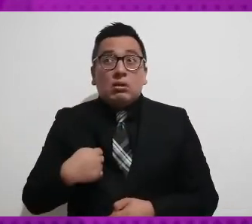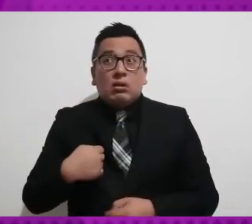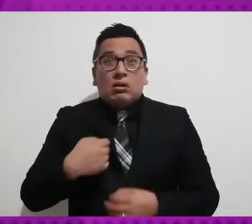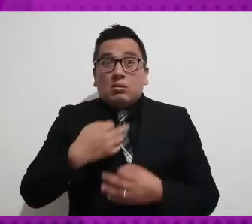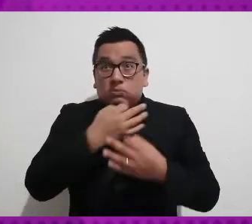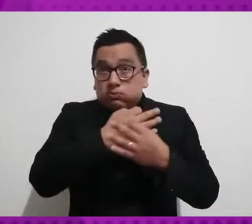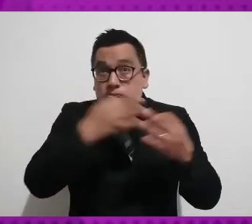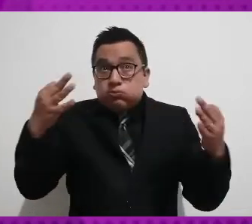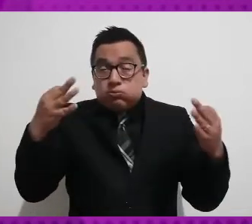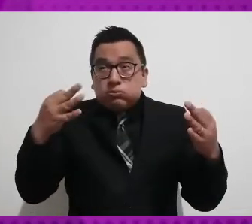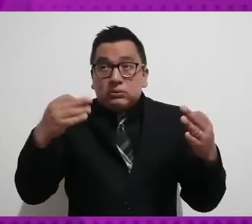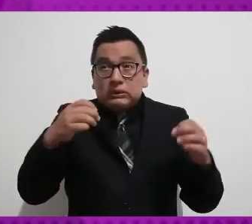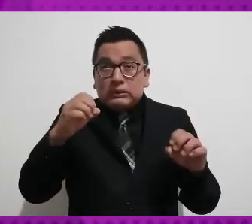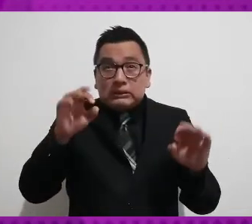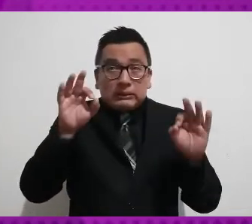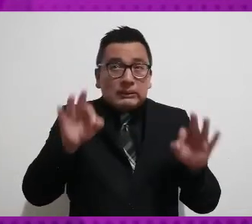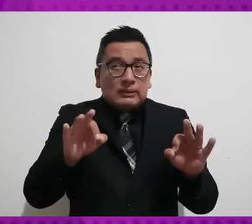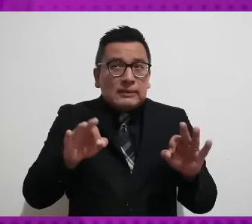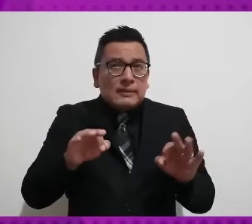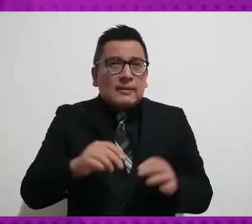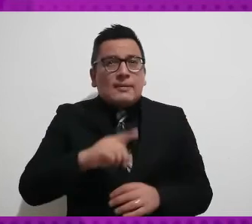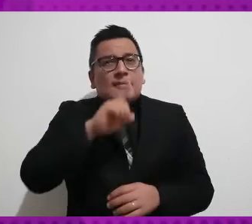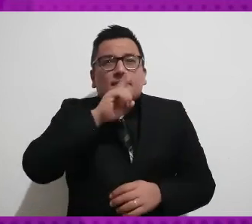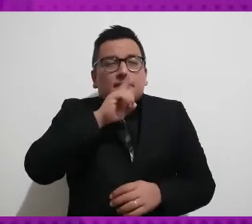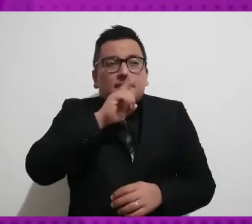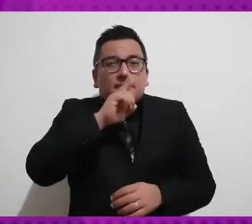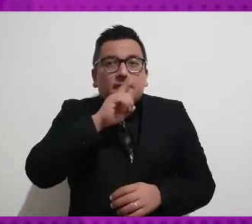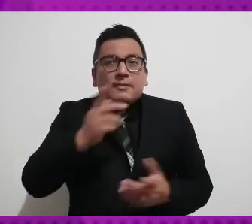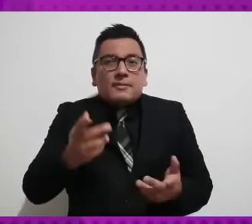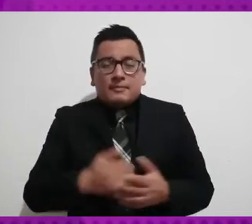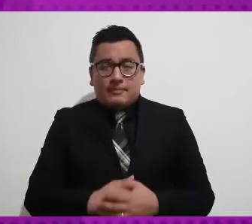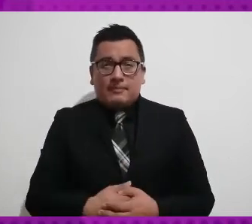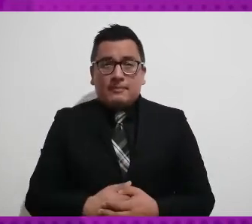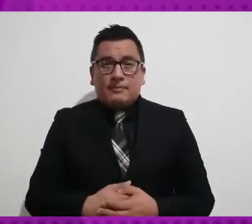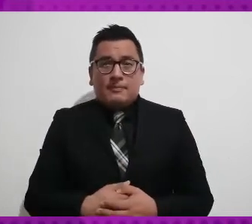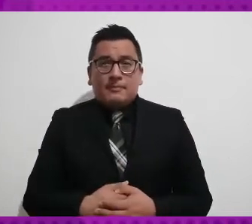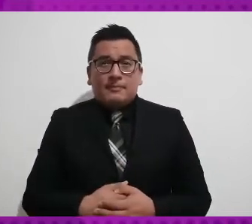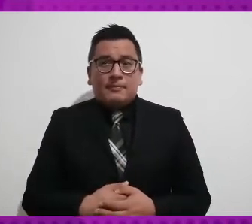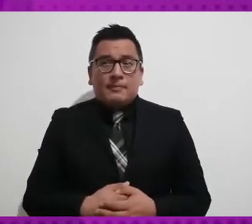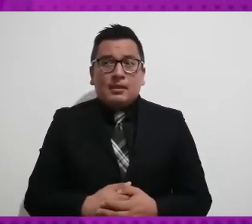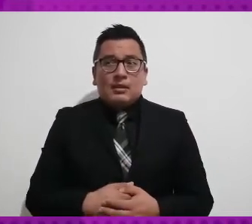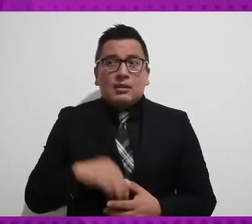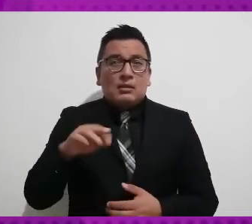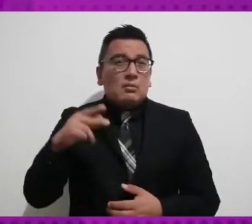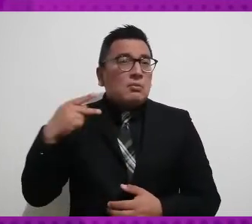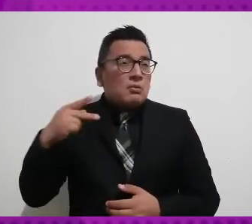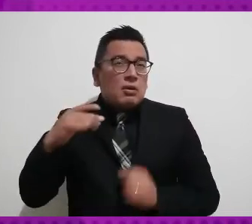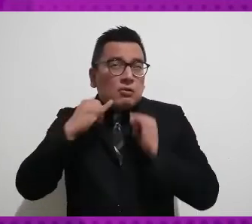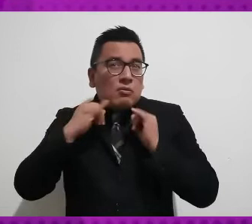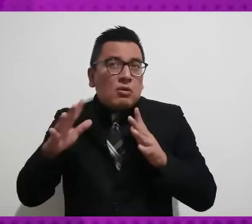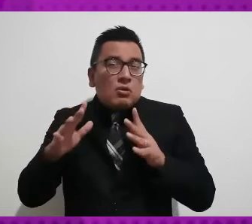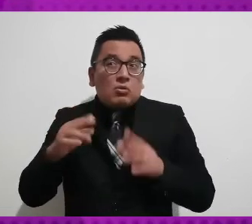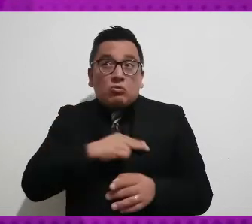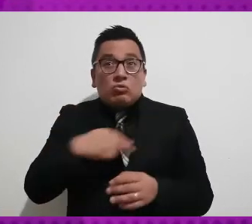das la información a tiempo, y das a conocer lo que las autoridades están dando